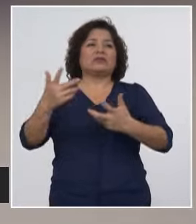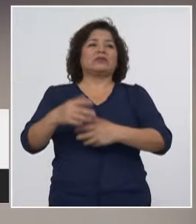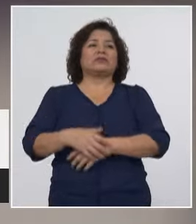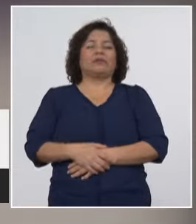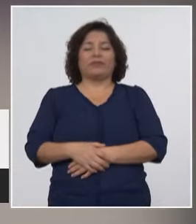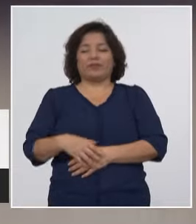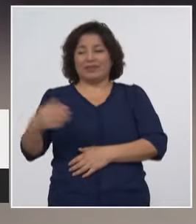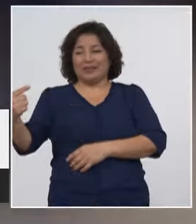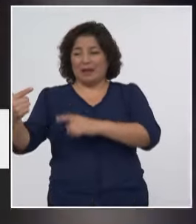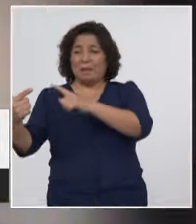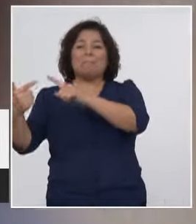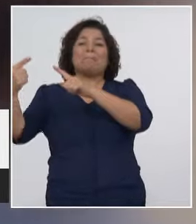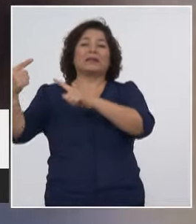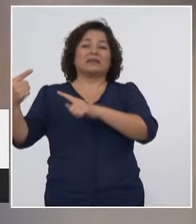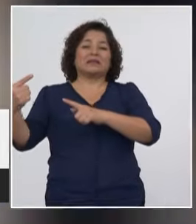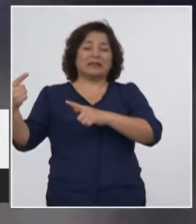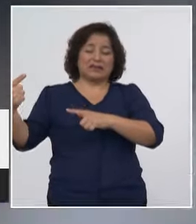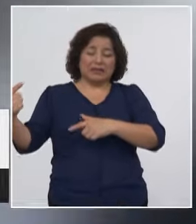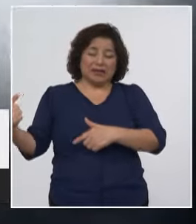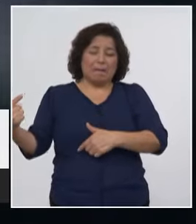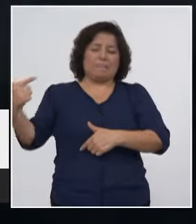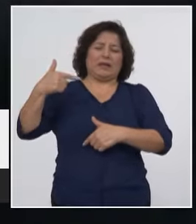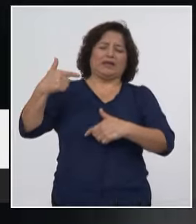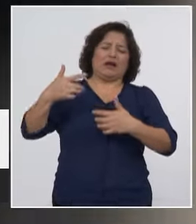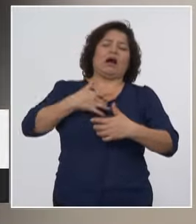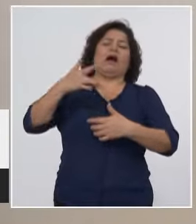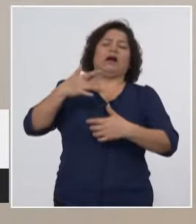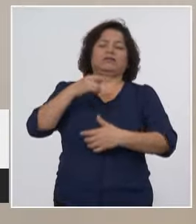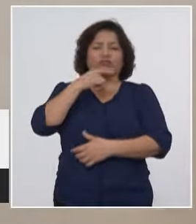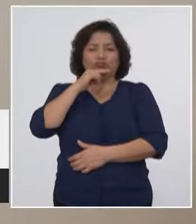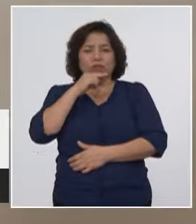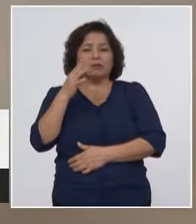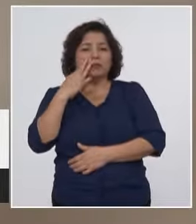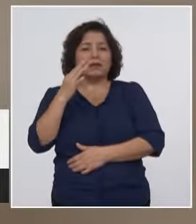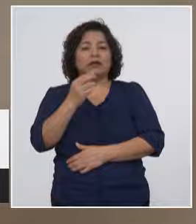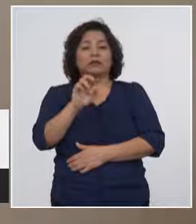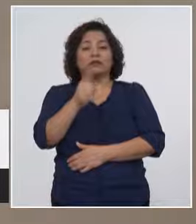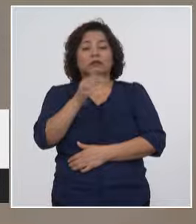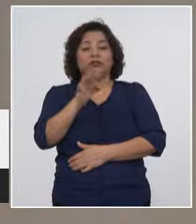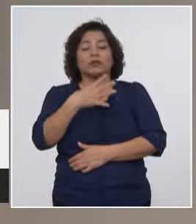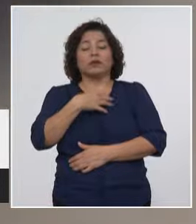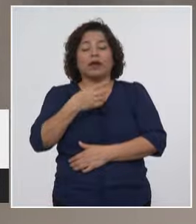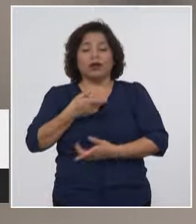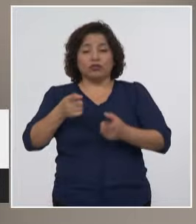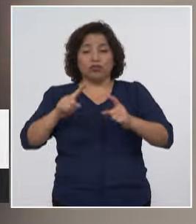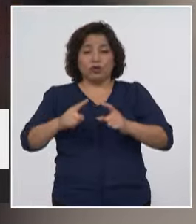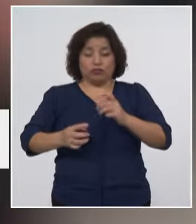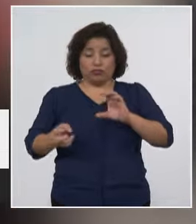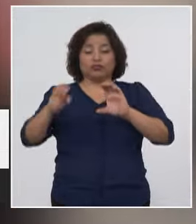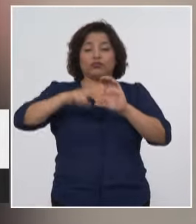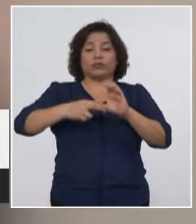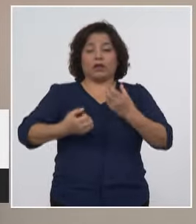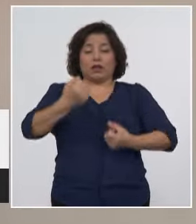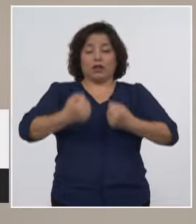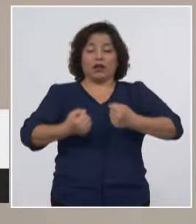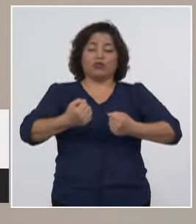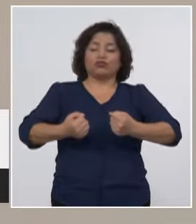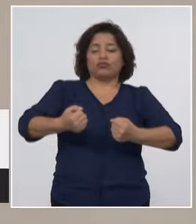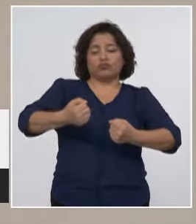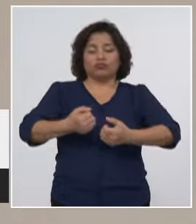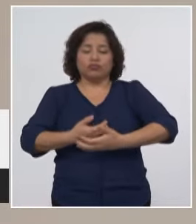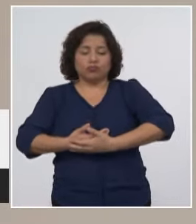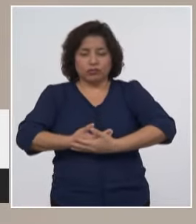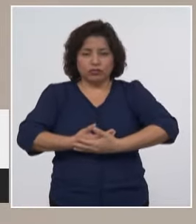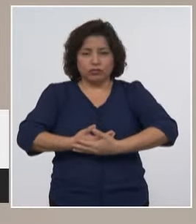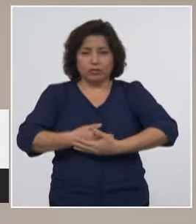Una bala perdida acabó con la vida de una madre de apenas 19 años cuando viajaba junto a su pequeña hija de 2 años en una combi.